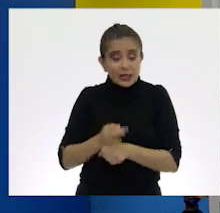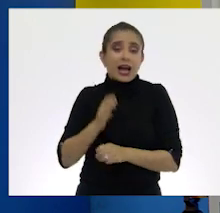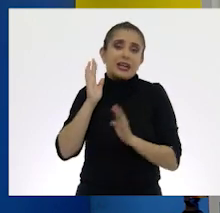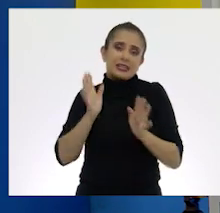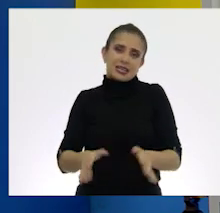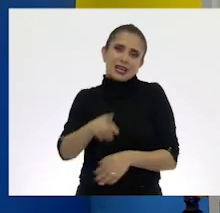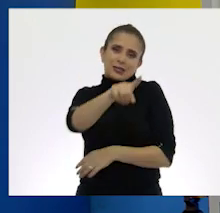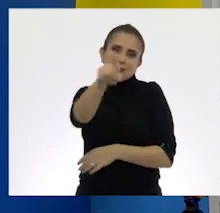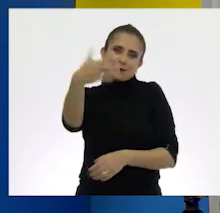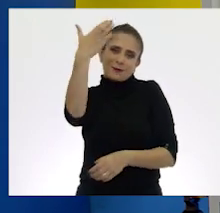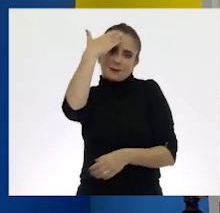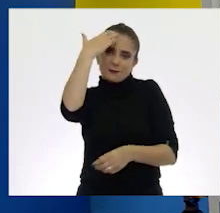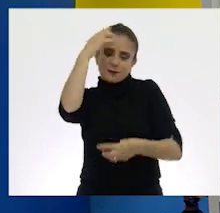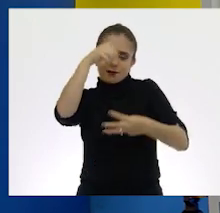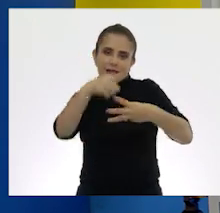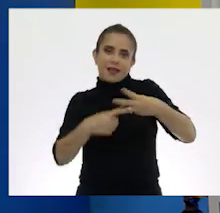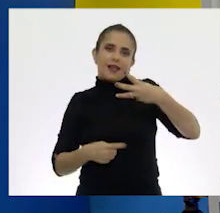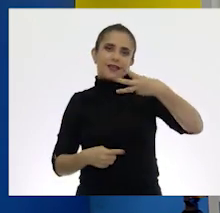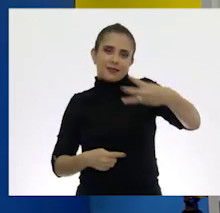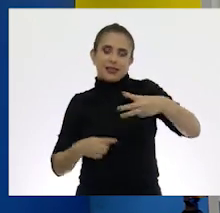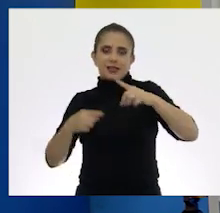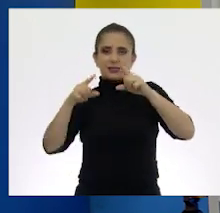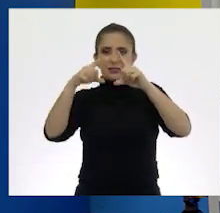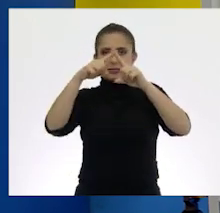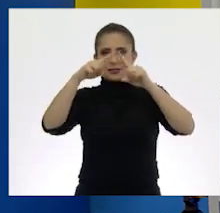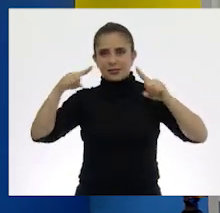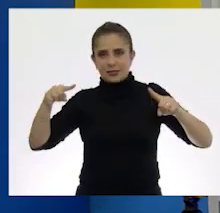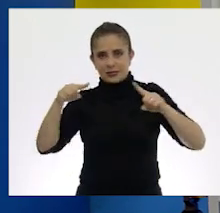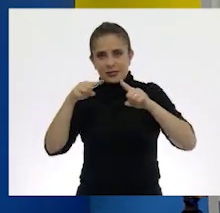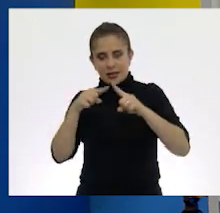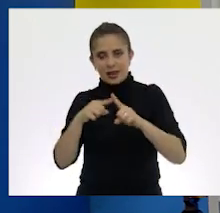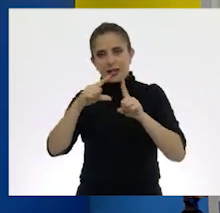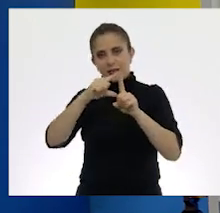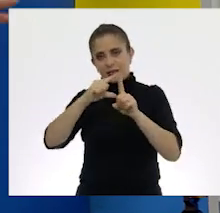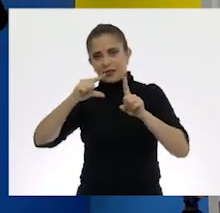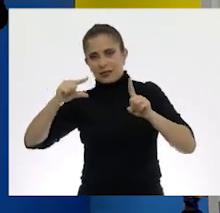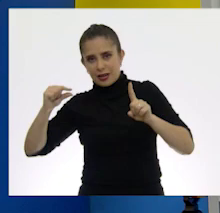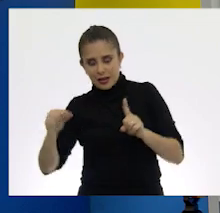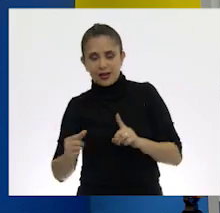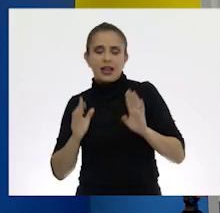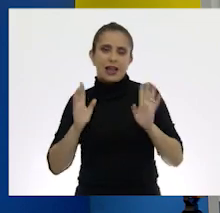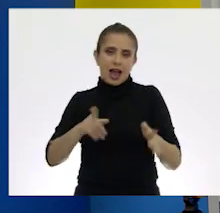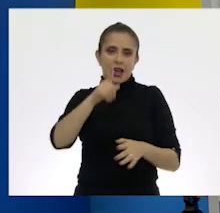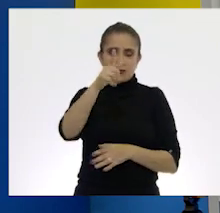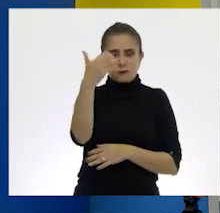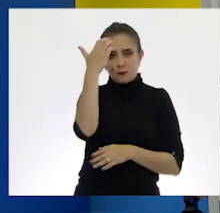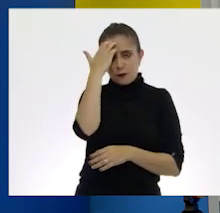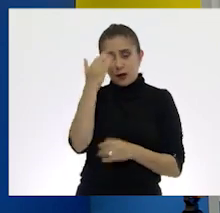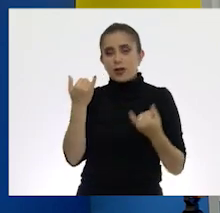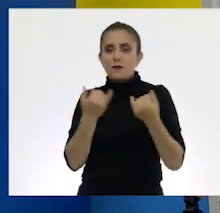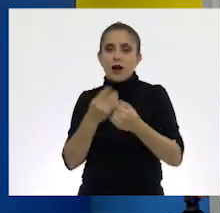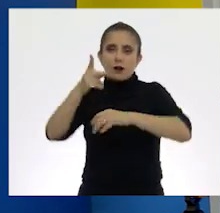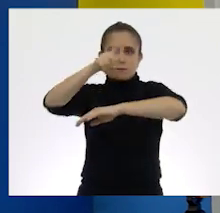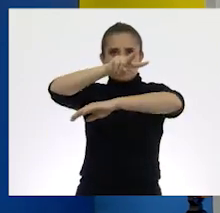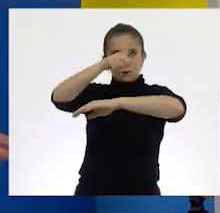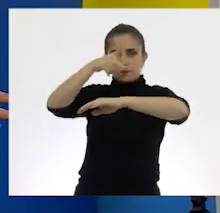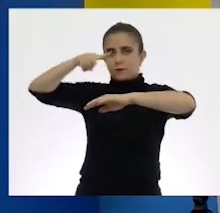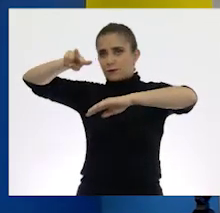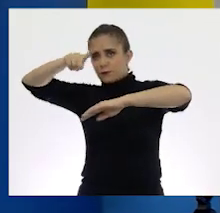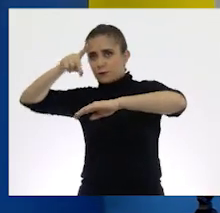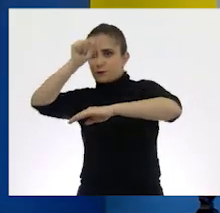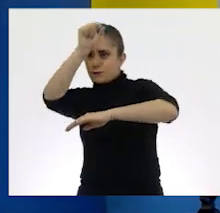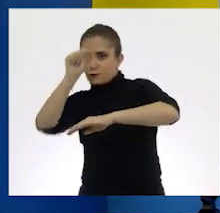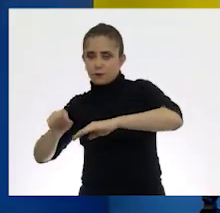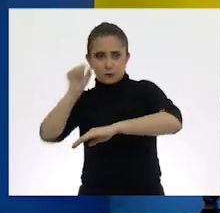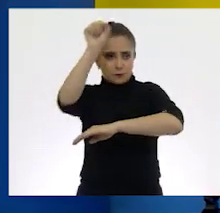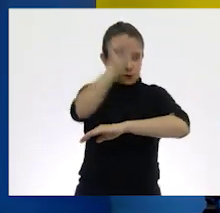las características de estos 3 triángulos y ya aprendimos a cómo poderlos trazar de una manera más exacta. Claro.